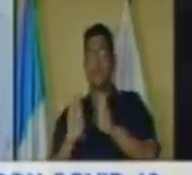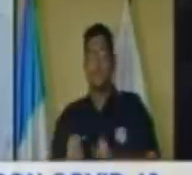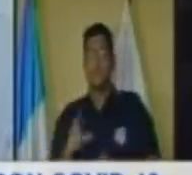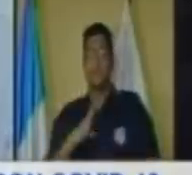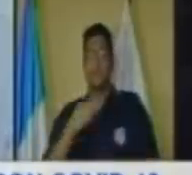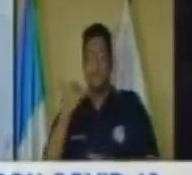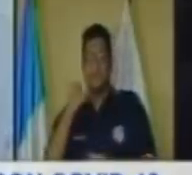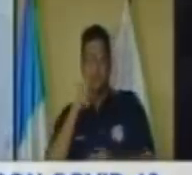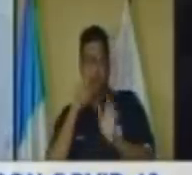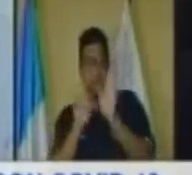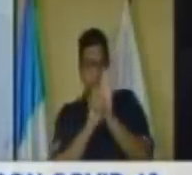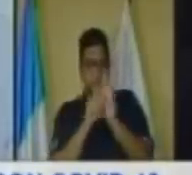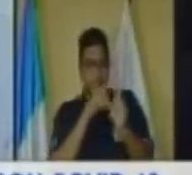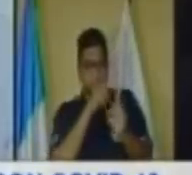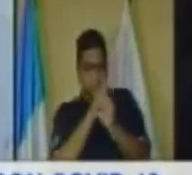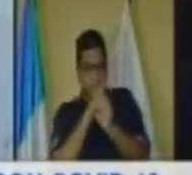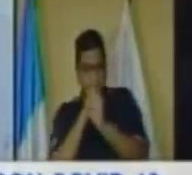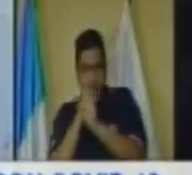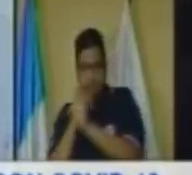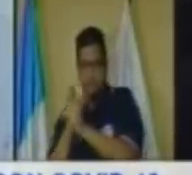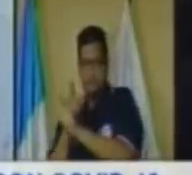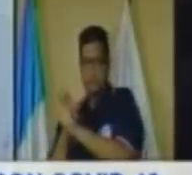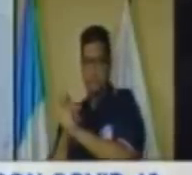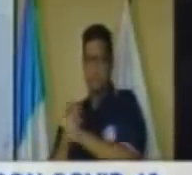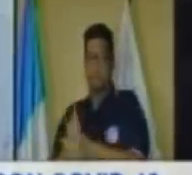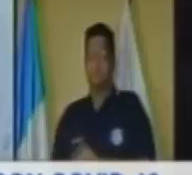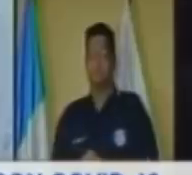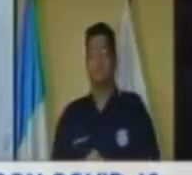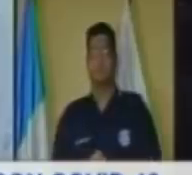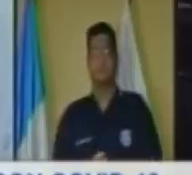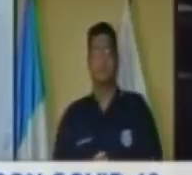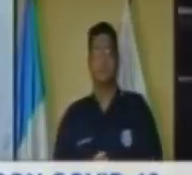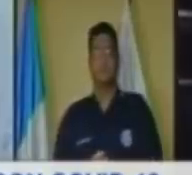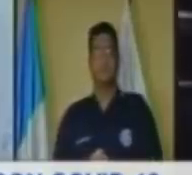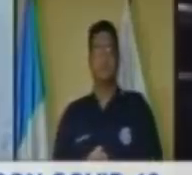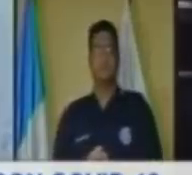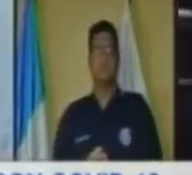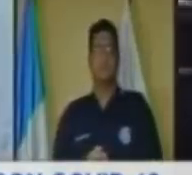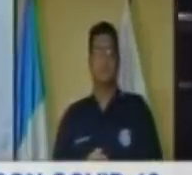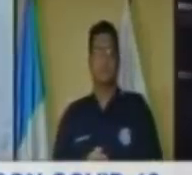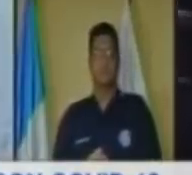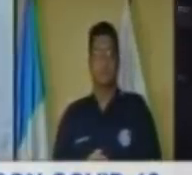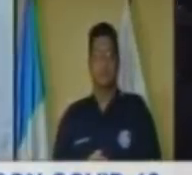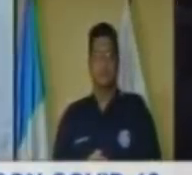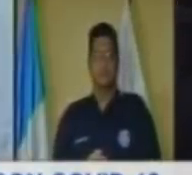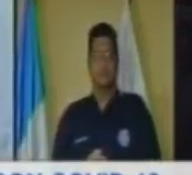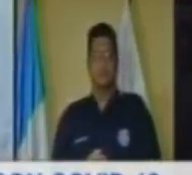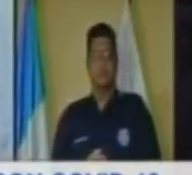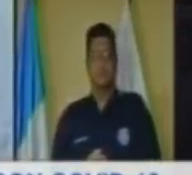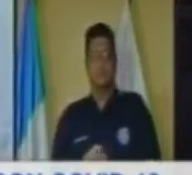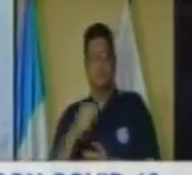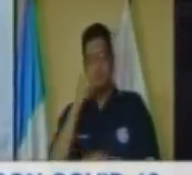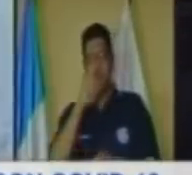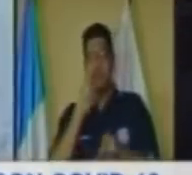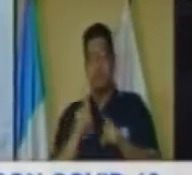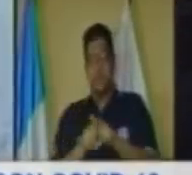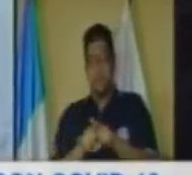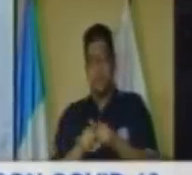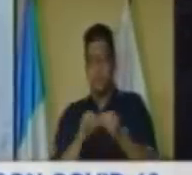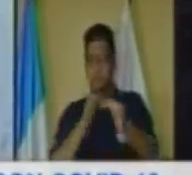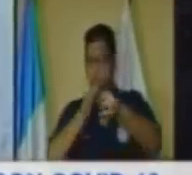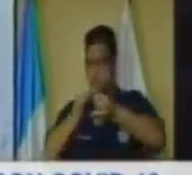localizados, cuántos están en cuarentena. E incluso hubo un operativo